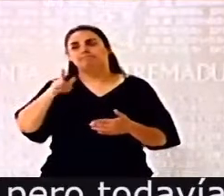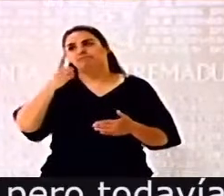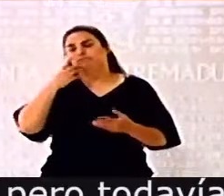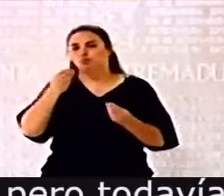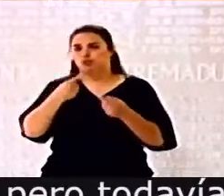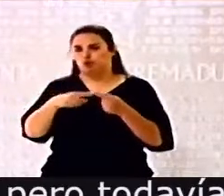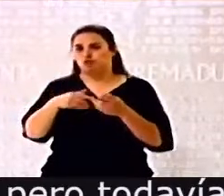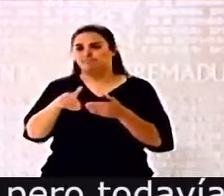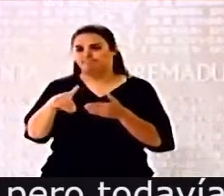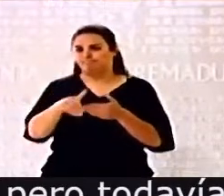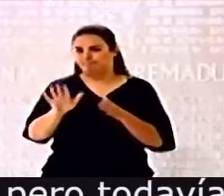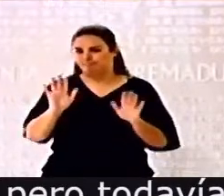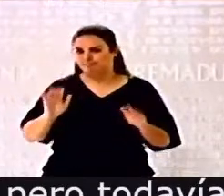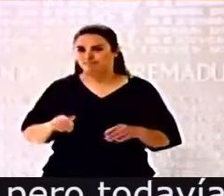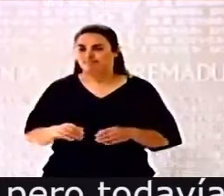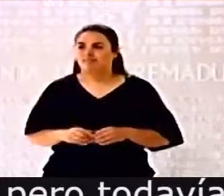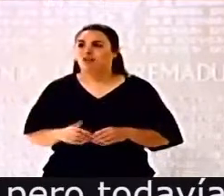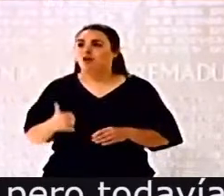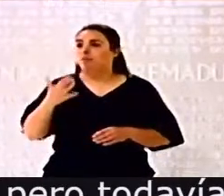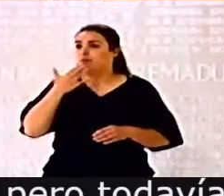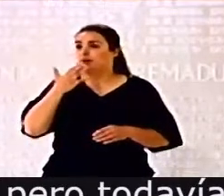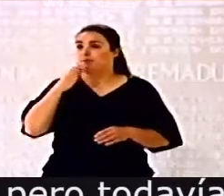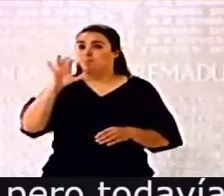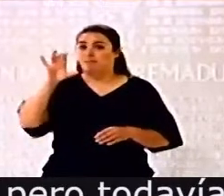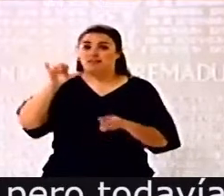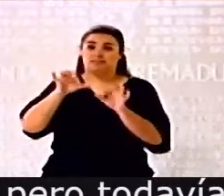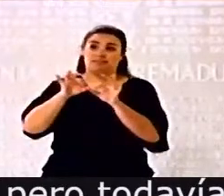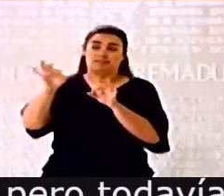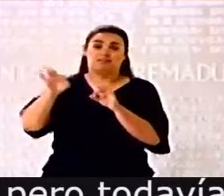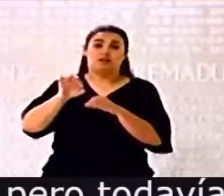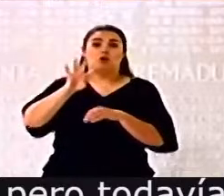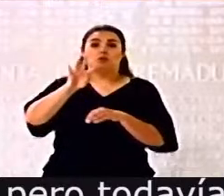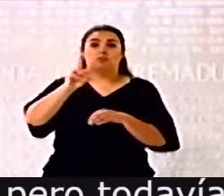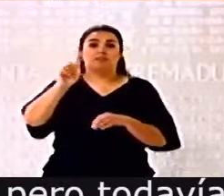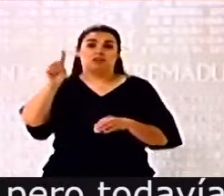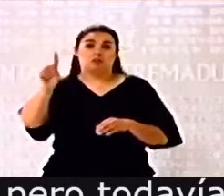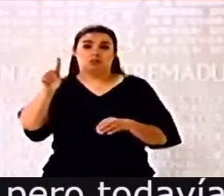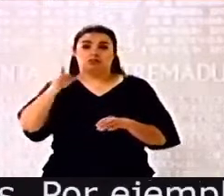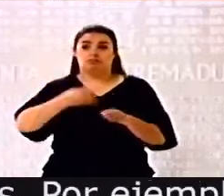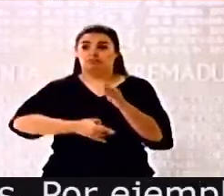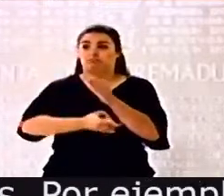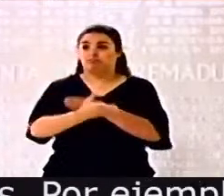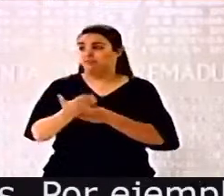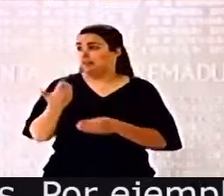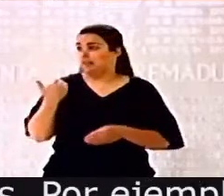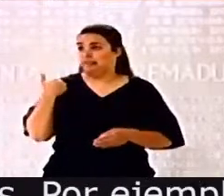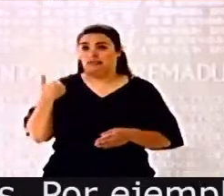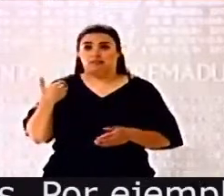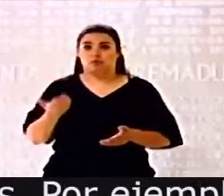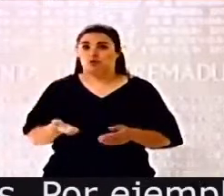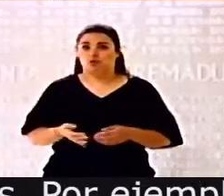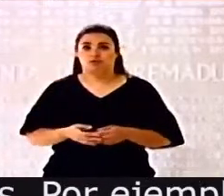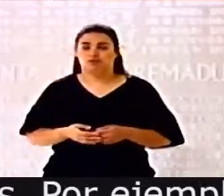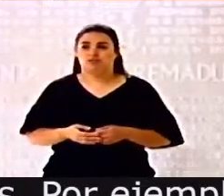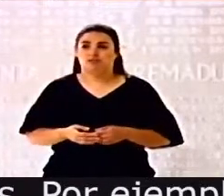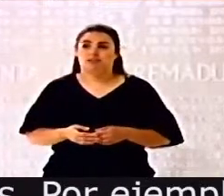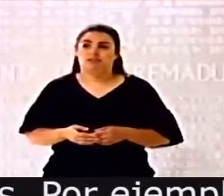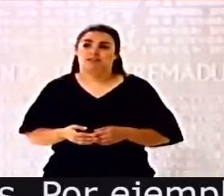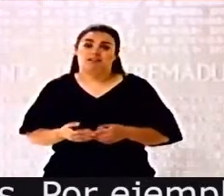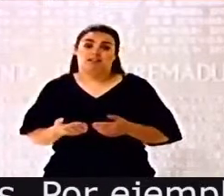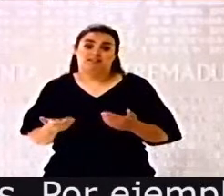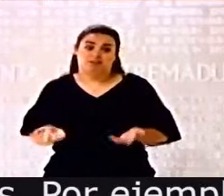cosas. Por ejemplo, en el país vecino hemos tenido 421 casos hace muy pocos días, ¿no? Con lo